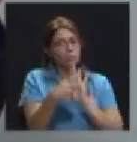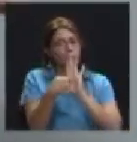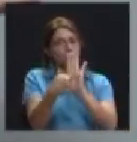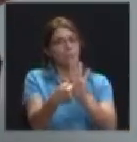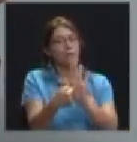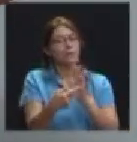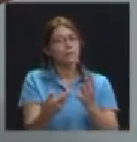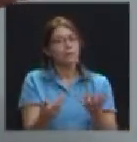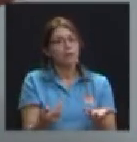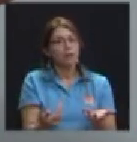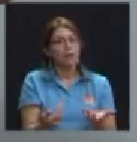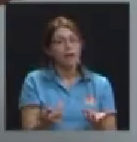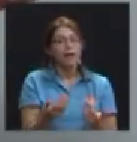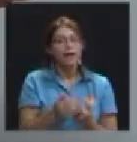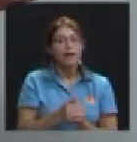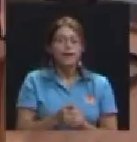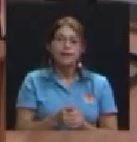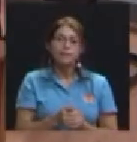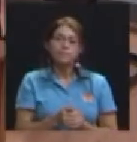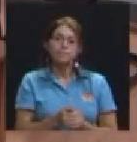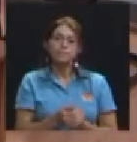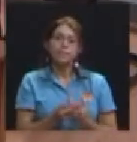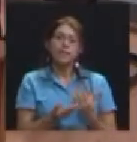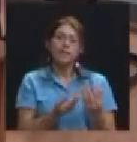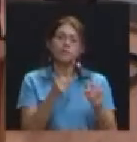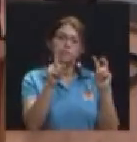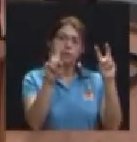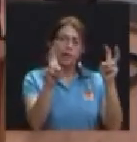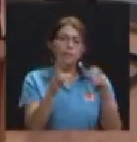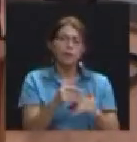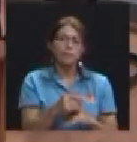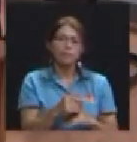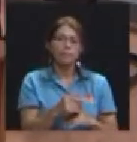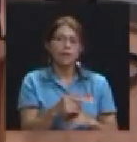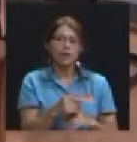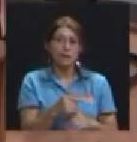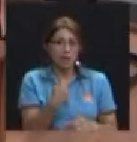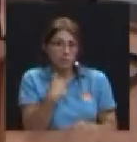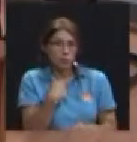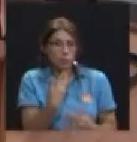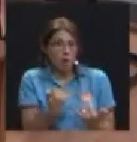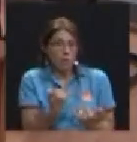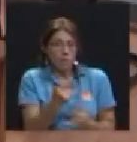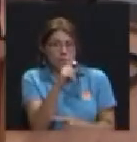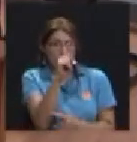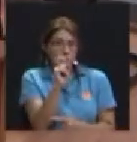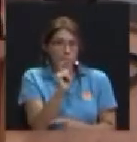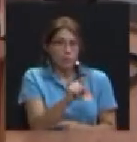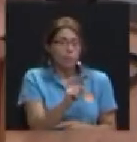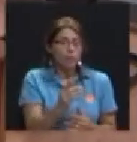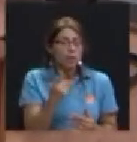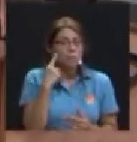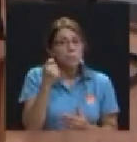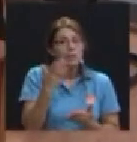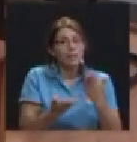que, y se lo pregunto porque puede ser que los colegas que lo